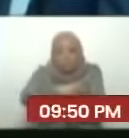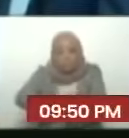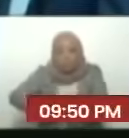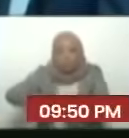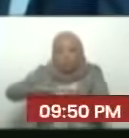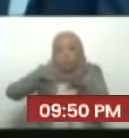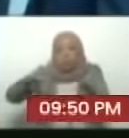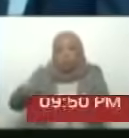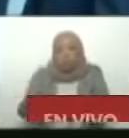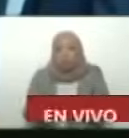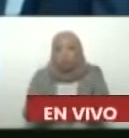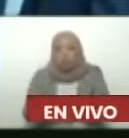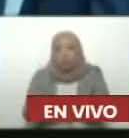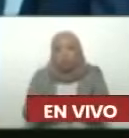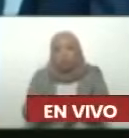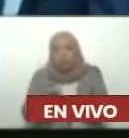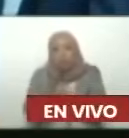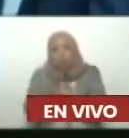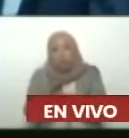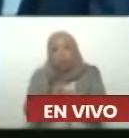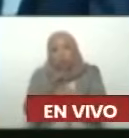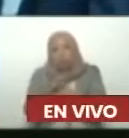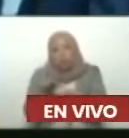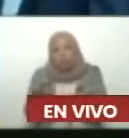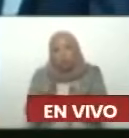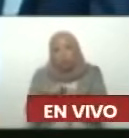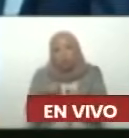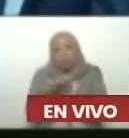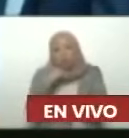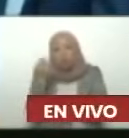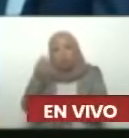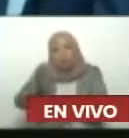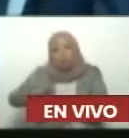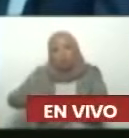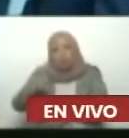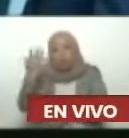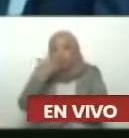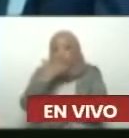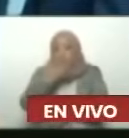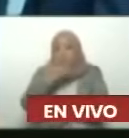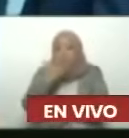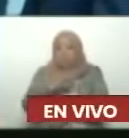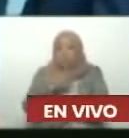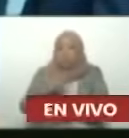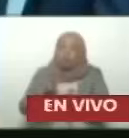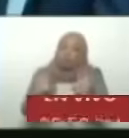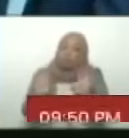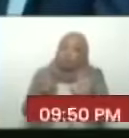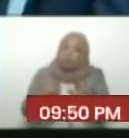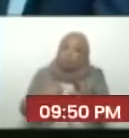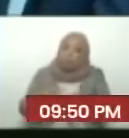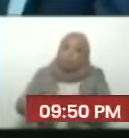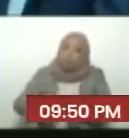mundo, cuídate. Y siempre será un enigma para mí su muerte. Si me permiten,